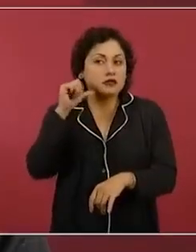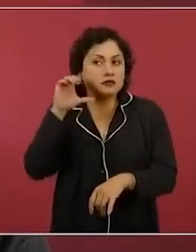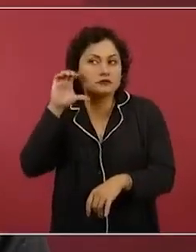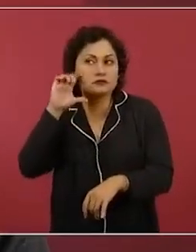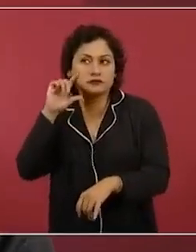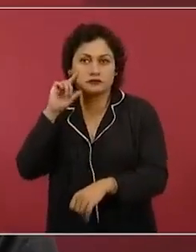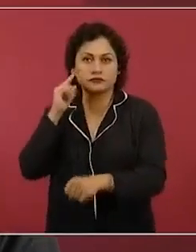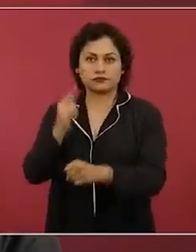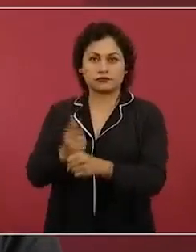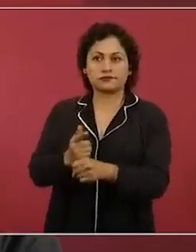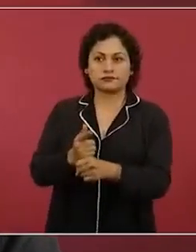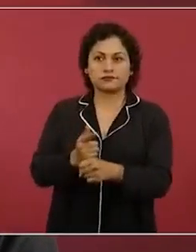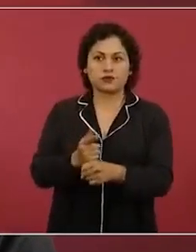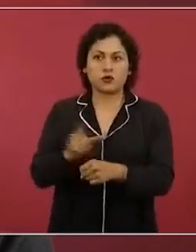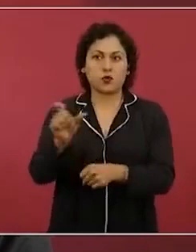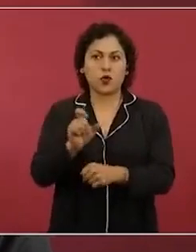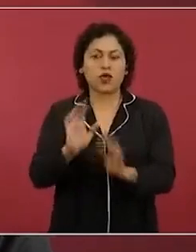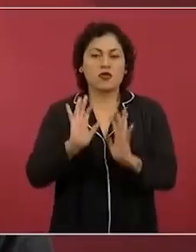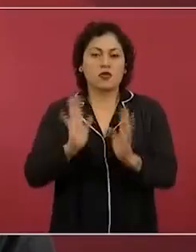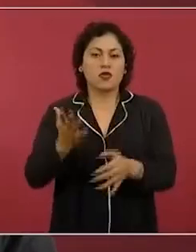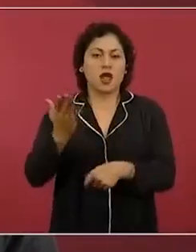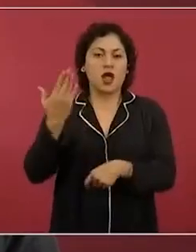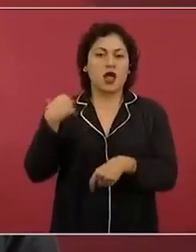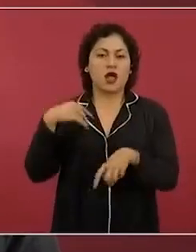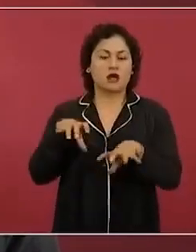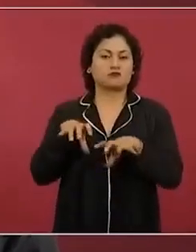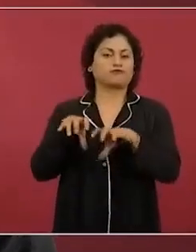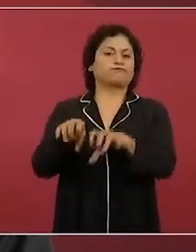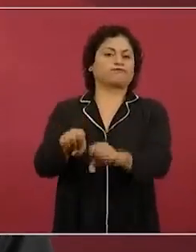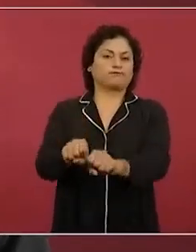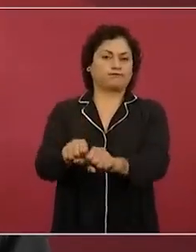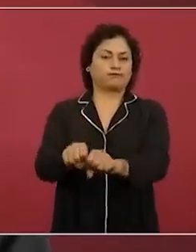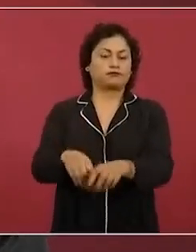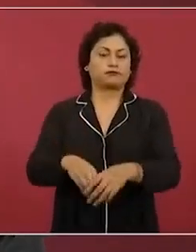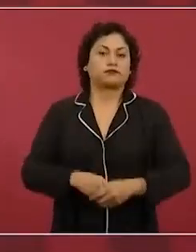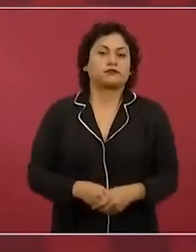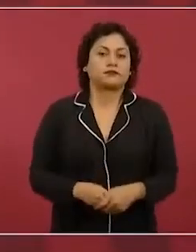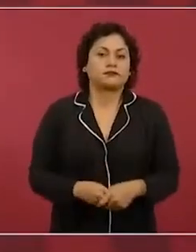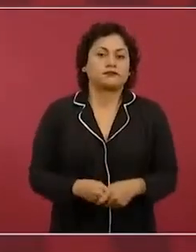ya cuando lo habían detenido, porque